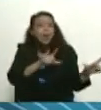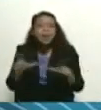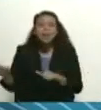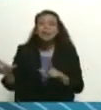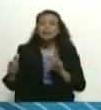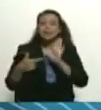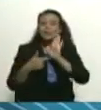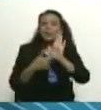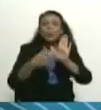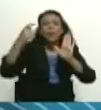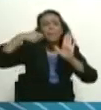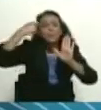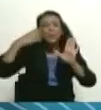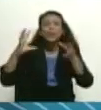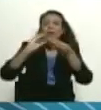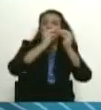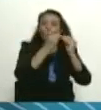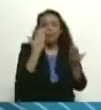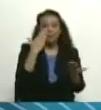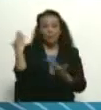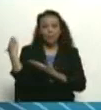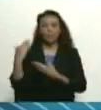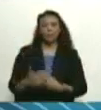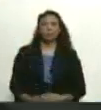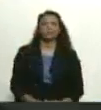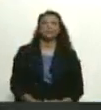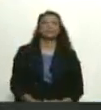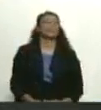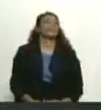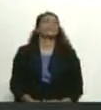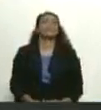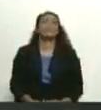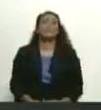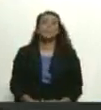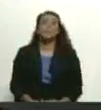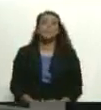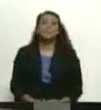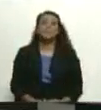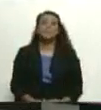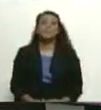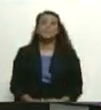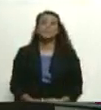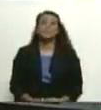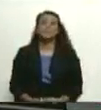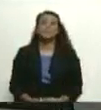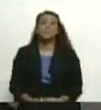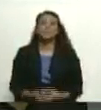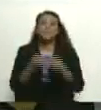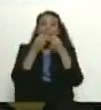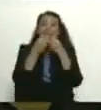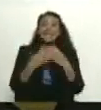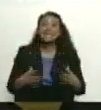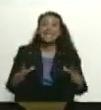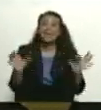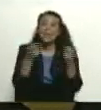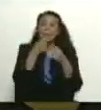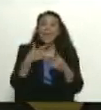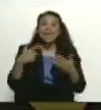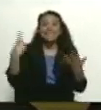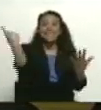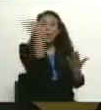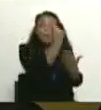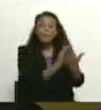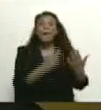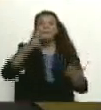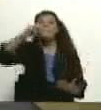devela este video recuperado. Lo vamos a ver. Ha quedado bellísimo, Jacqueline. Hermoso. Este es un mural de